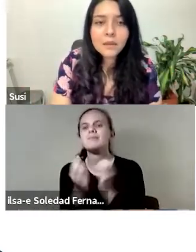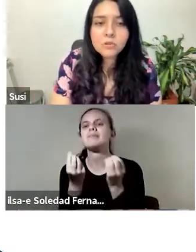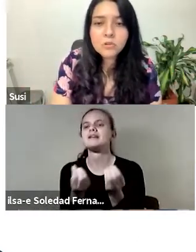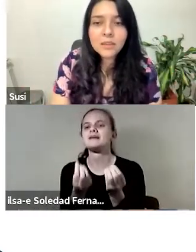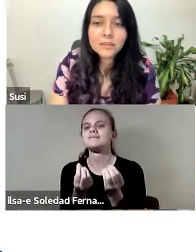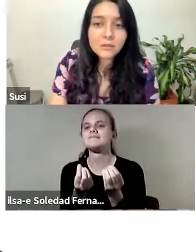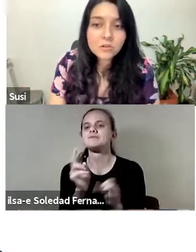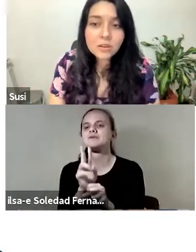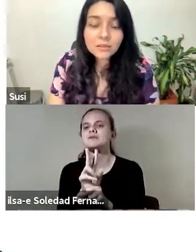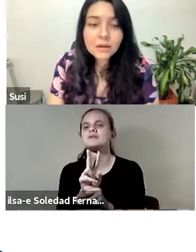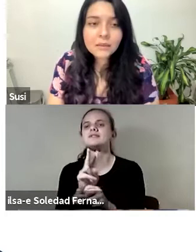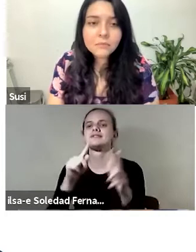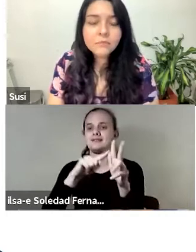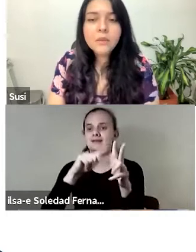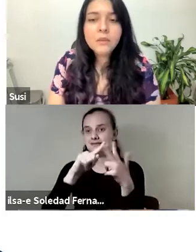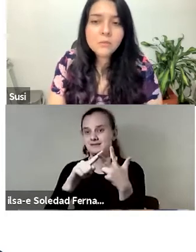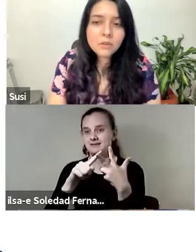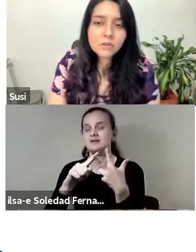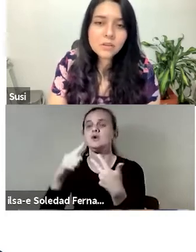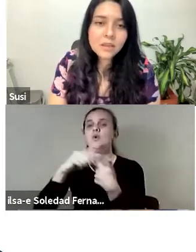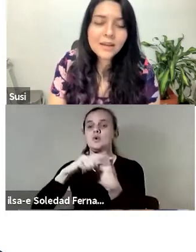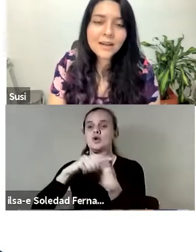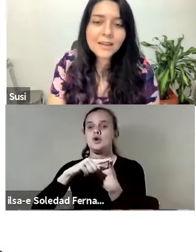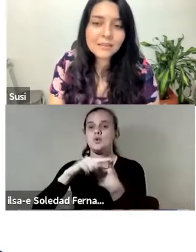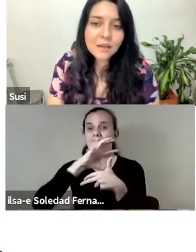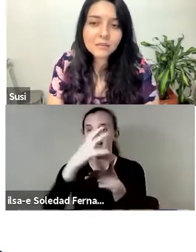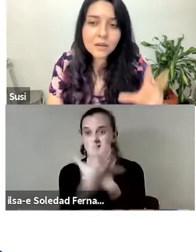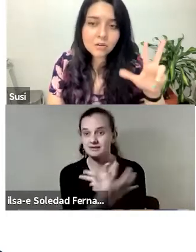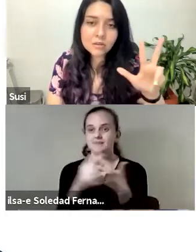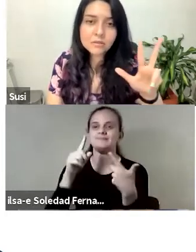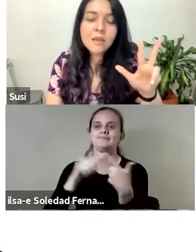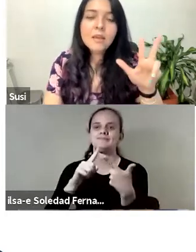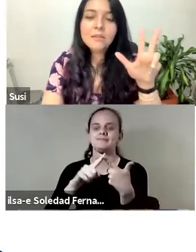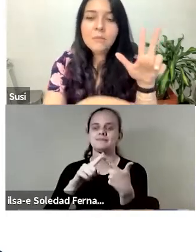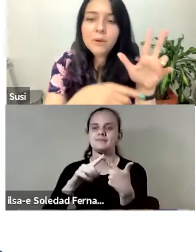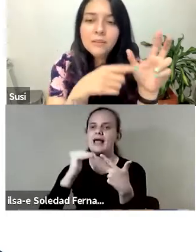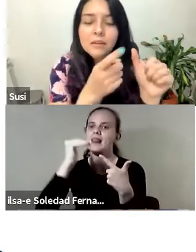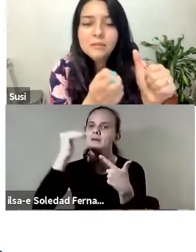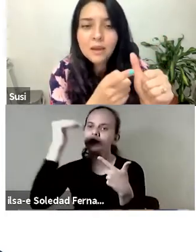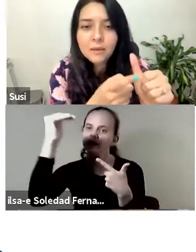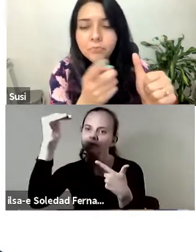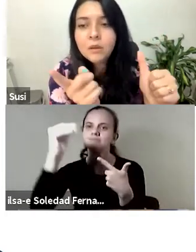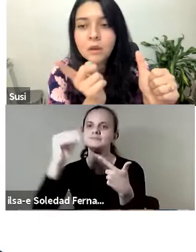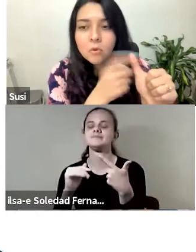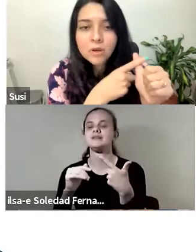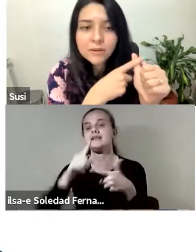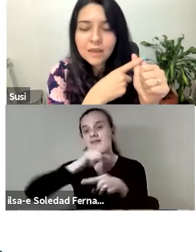para el uso y el desarrollo de Internet, y sobre todo se dedican a garantizar 3 cosas: que siempre Internet